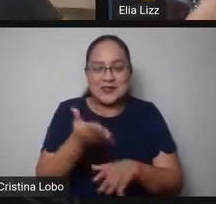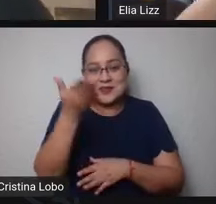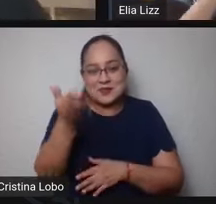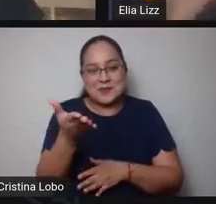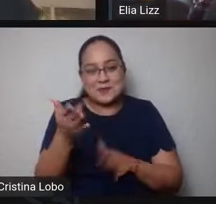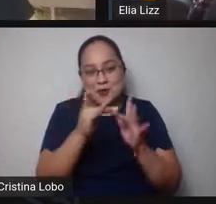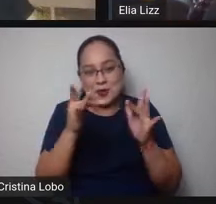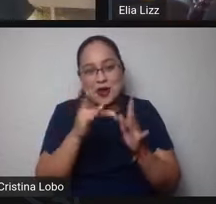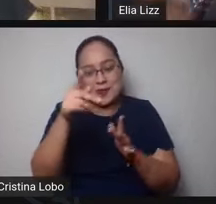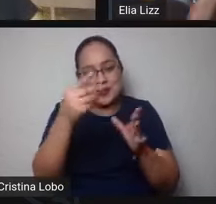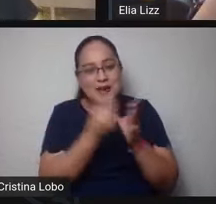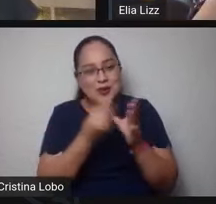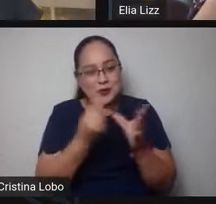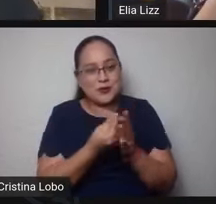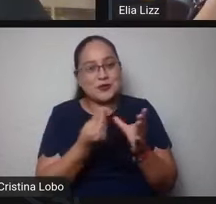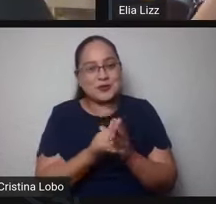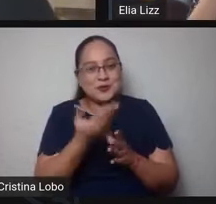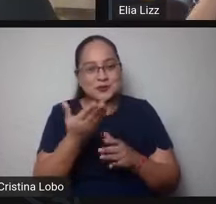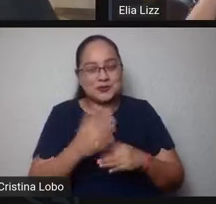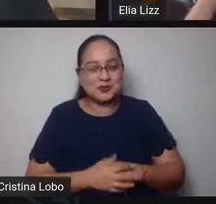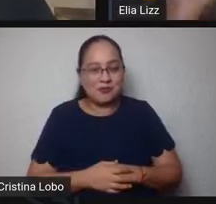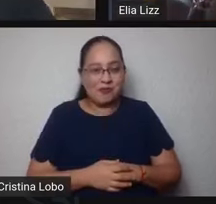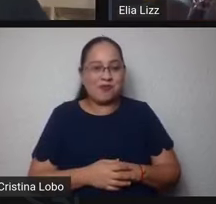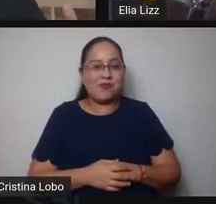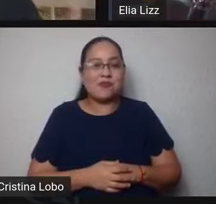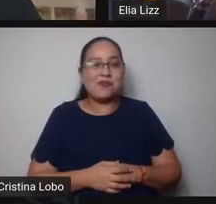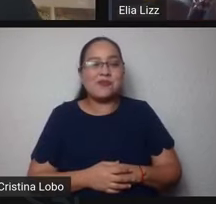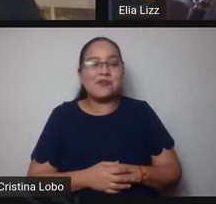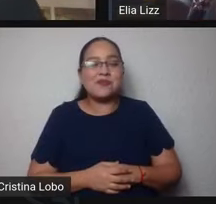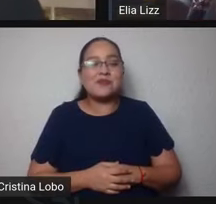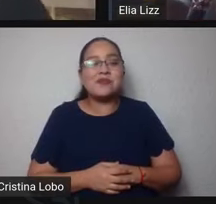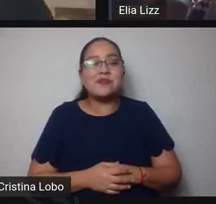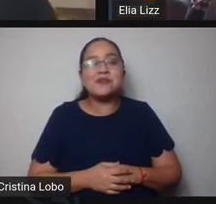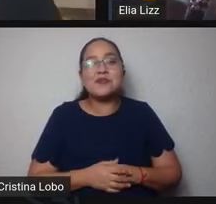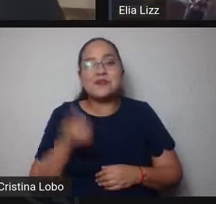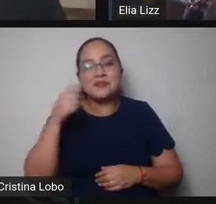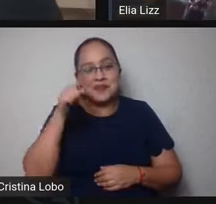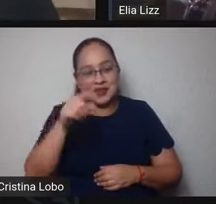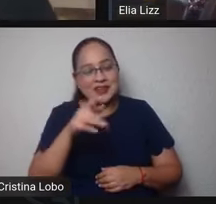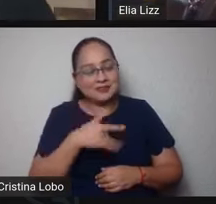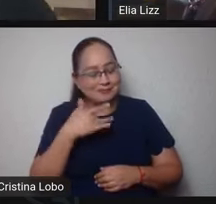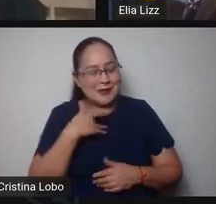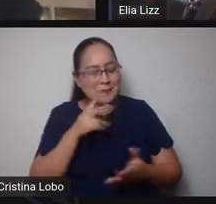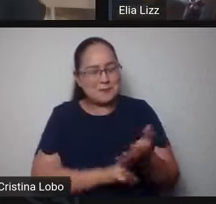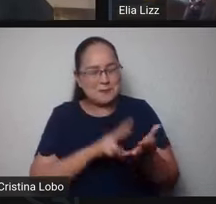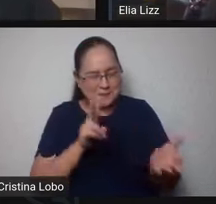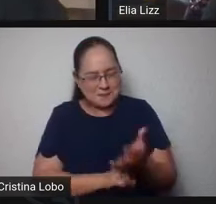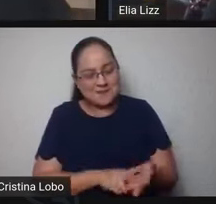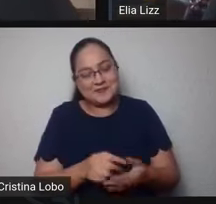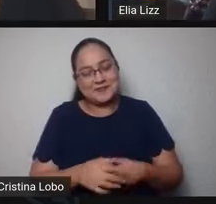curso. Le está diciendo okay. El curso que vas a dar, entonces, para agarrar valor, dice.